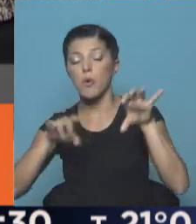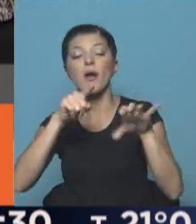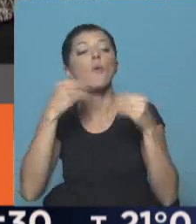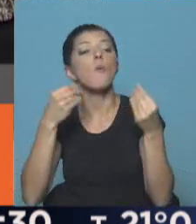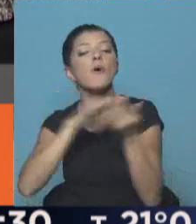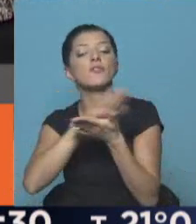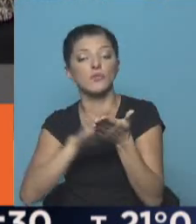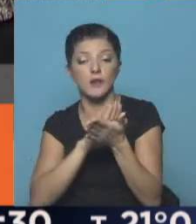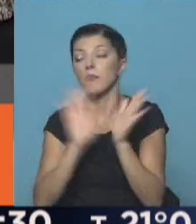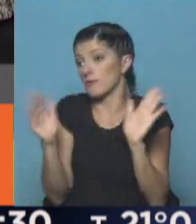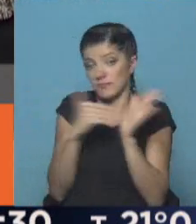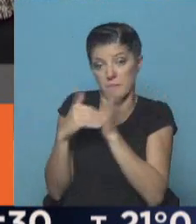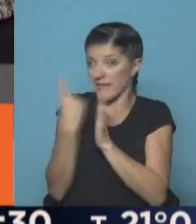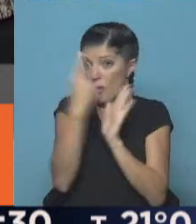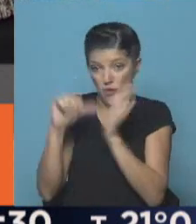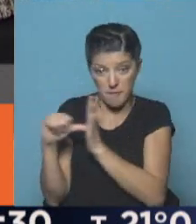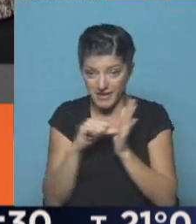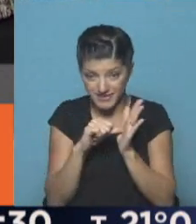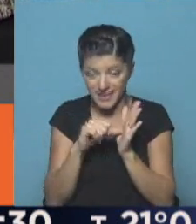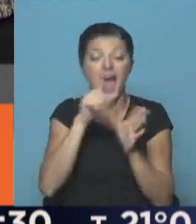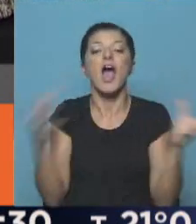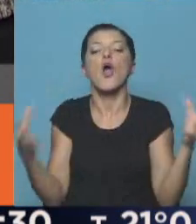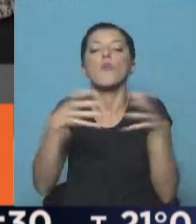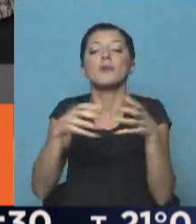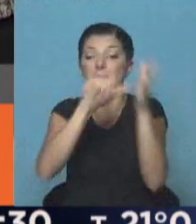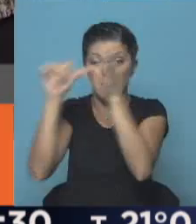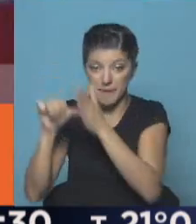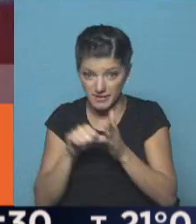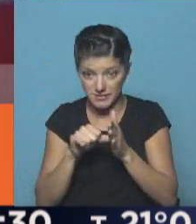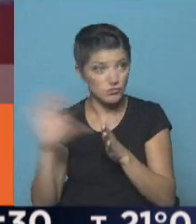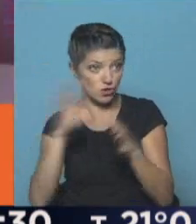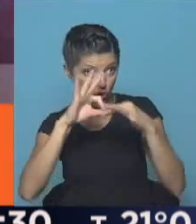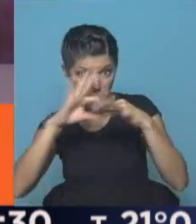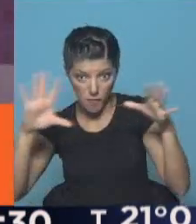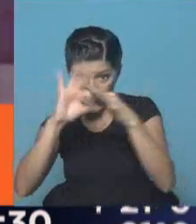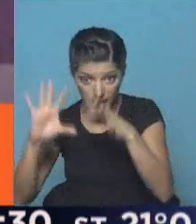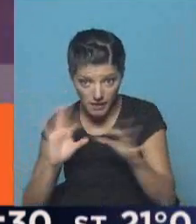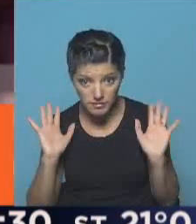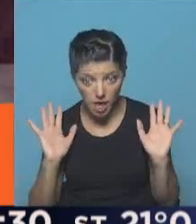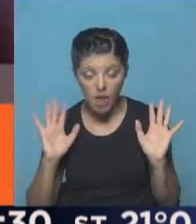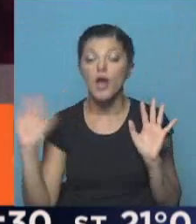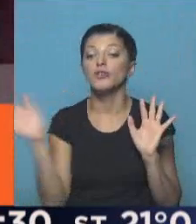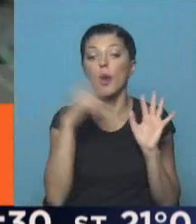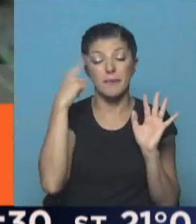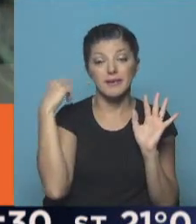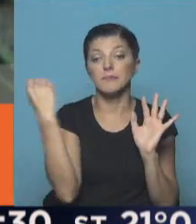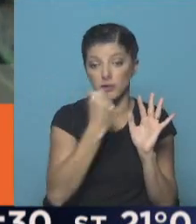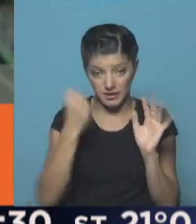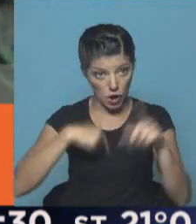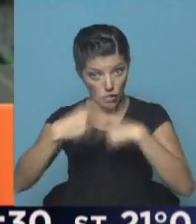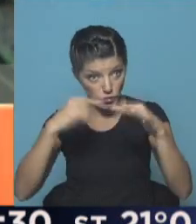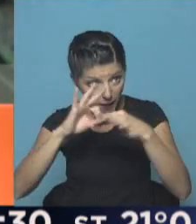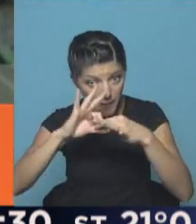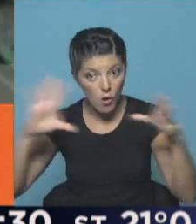mismos países. Es una comunidad de países, son democracias, les importa que sean democráticos